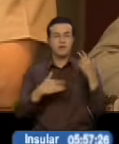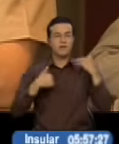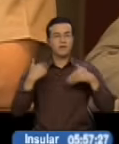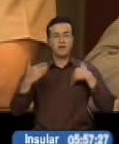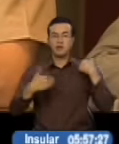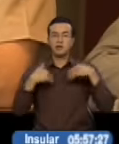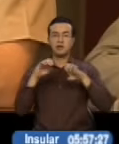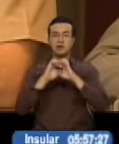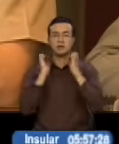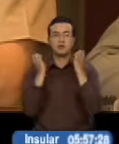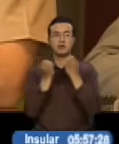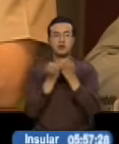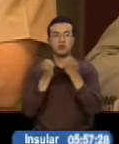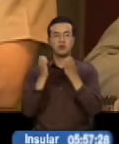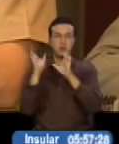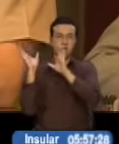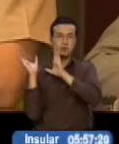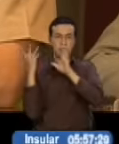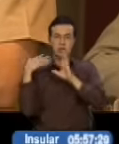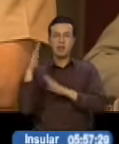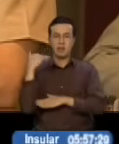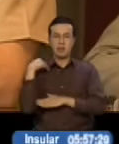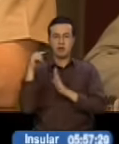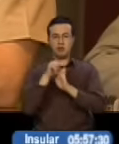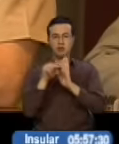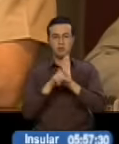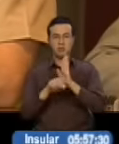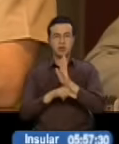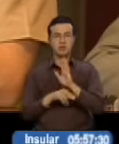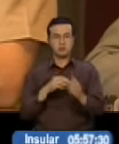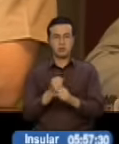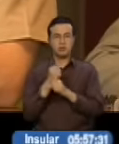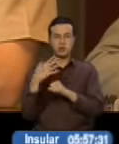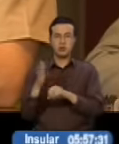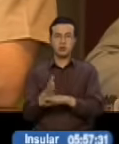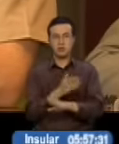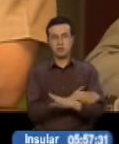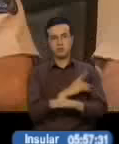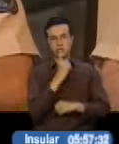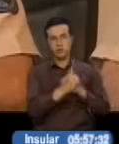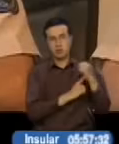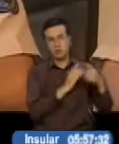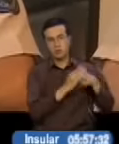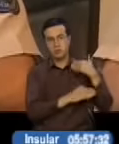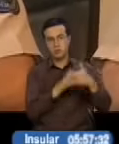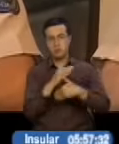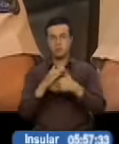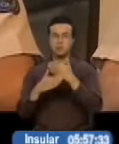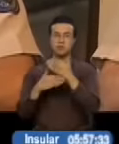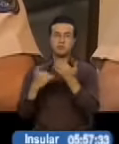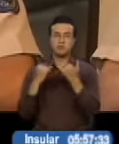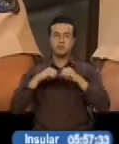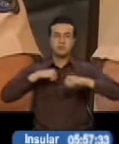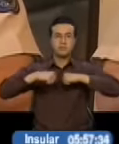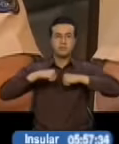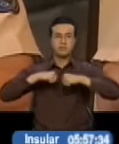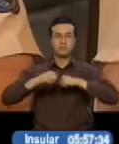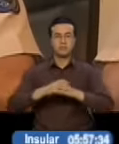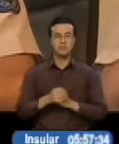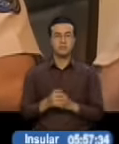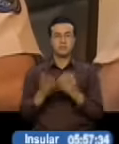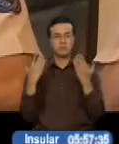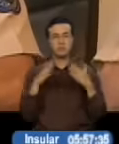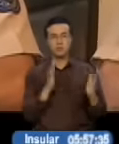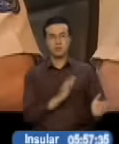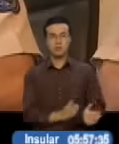Estadio Atahualpa ya tiene un protocolo establecido de seguridad que lo venimos aplicando más de un año. Nosotros para este operativo hemos